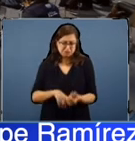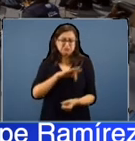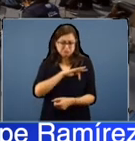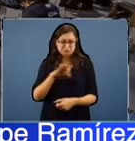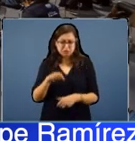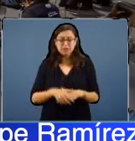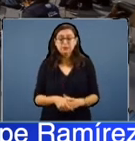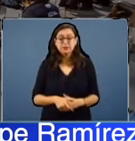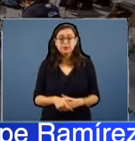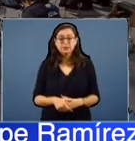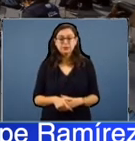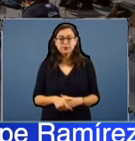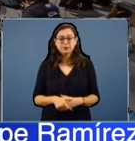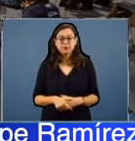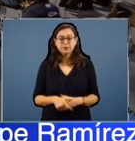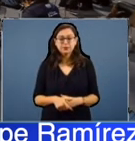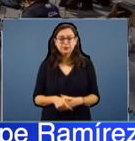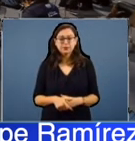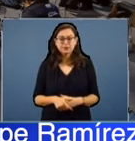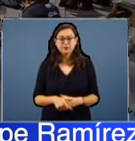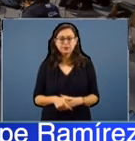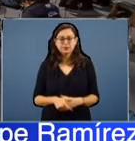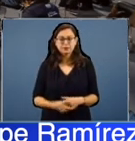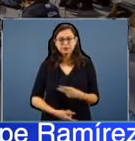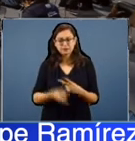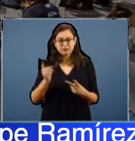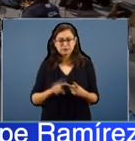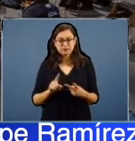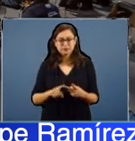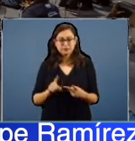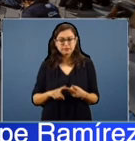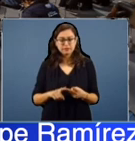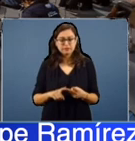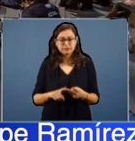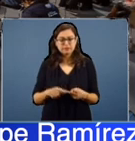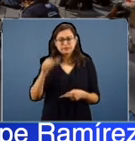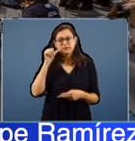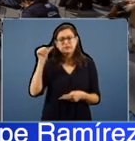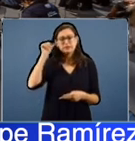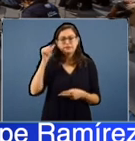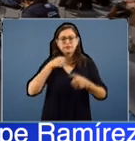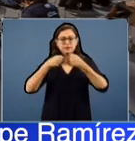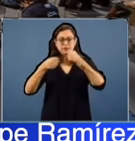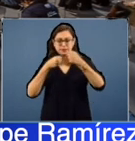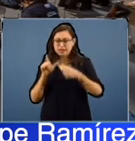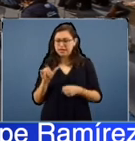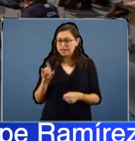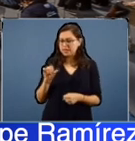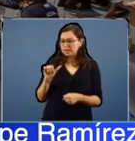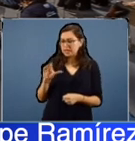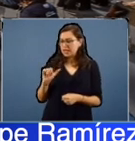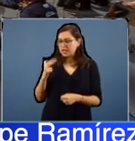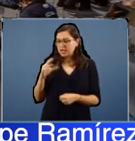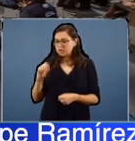Tema, pues lo que surge ayer como reacción por parte de la periodista Lidia Cacho en torno a lo que usted mencionó respecto de